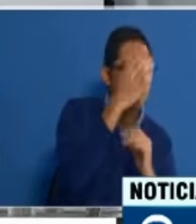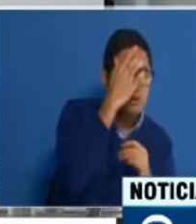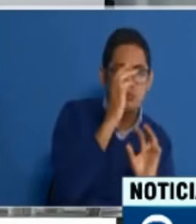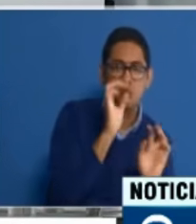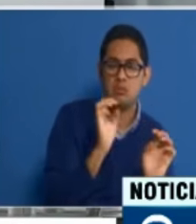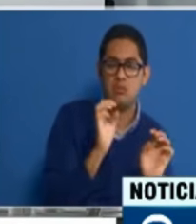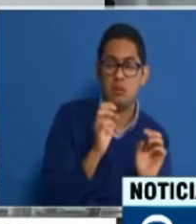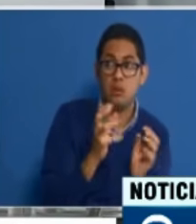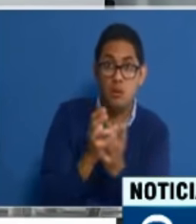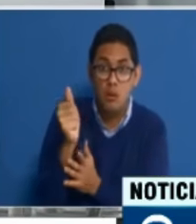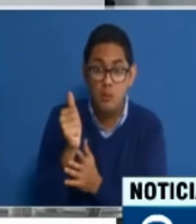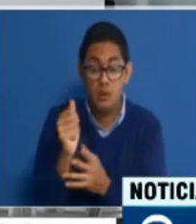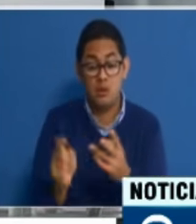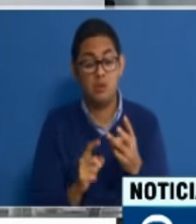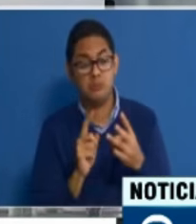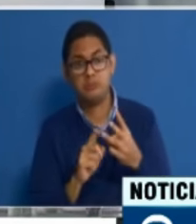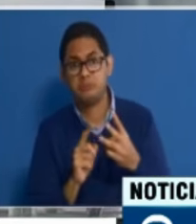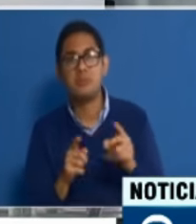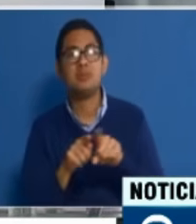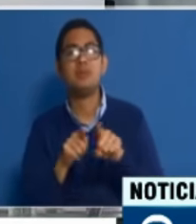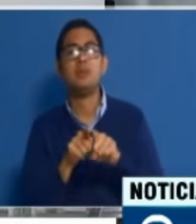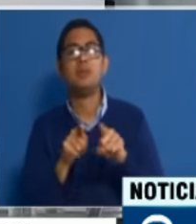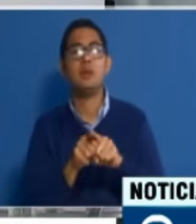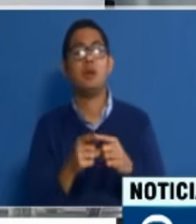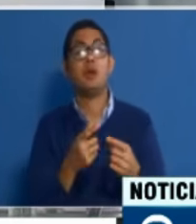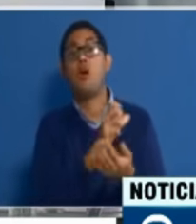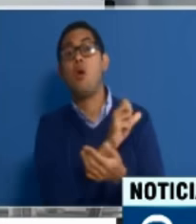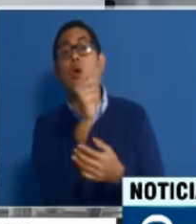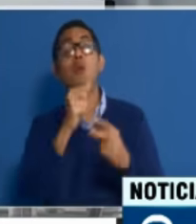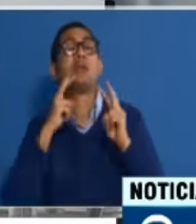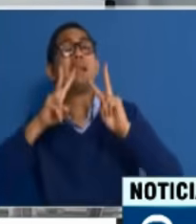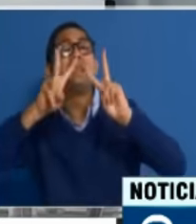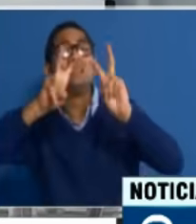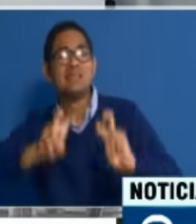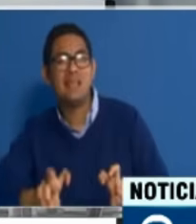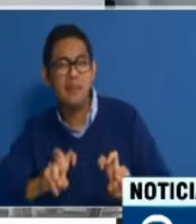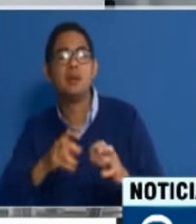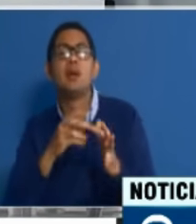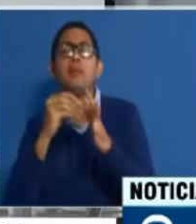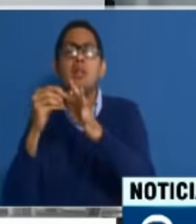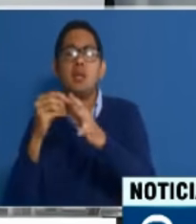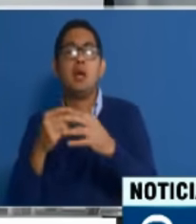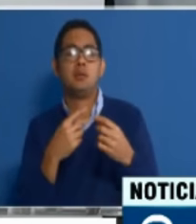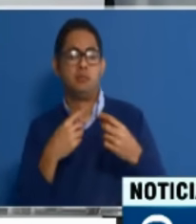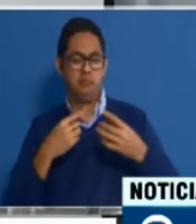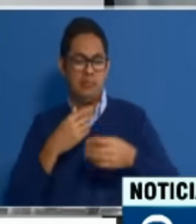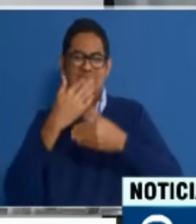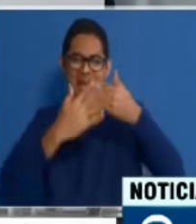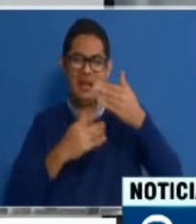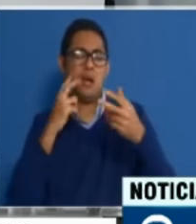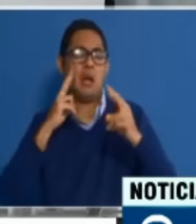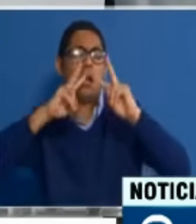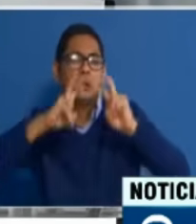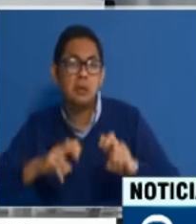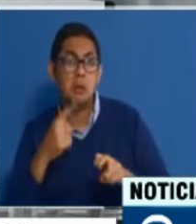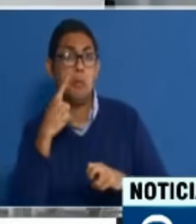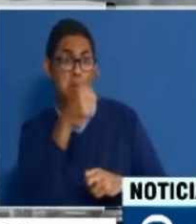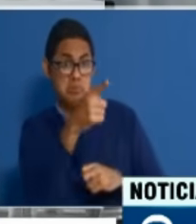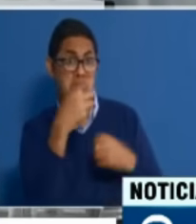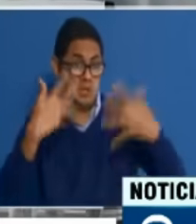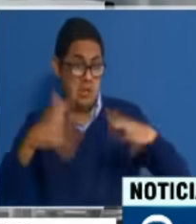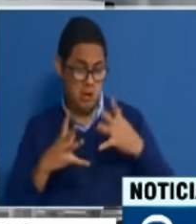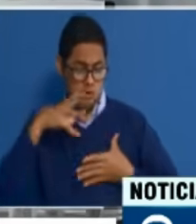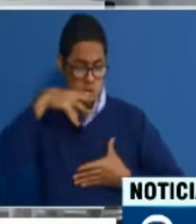sino también los kits de las pruebas serológicas que nos van a permitir ir avanzando en